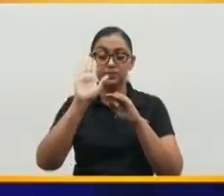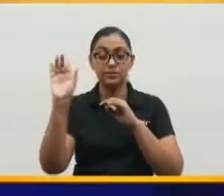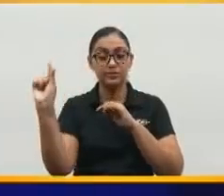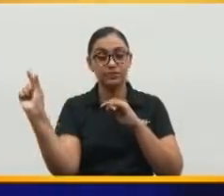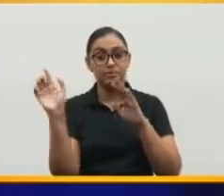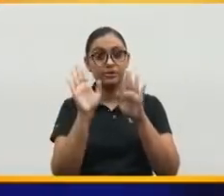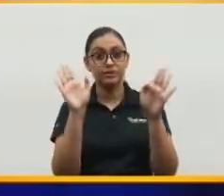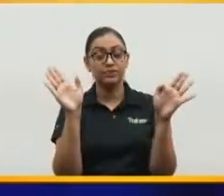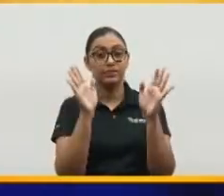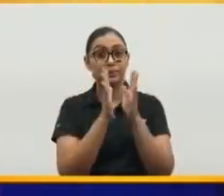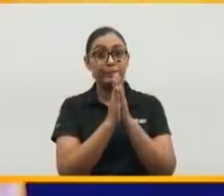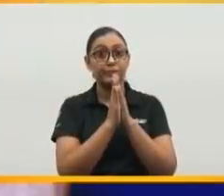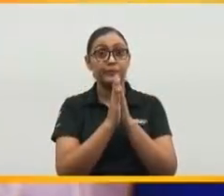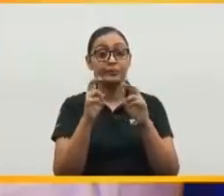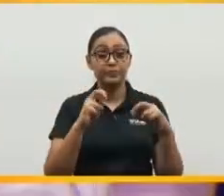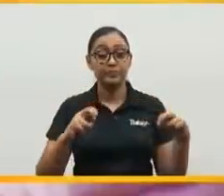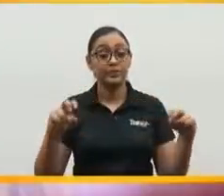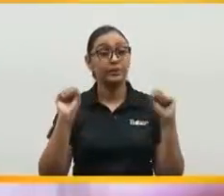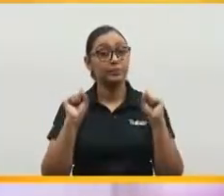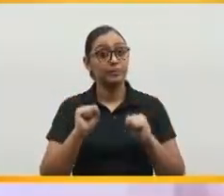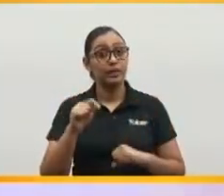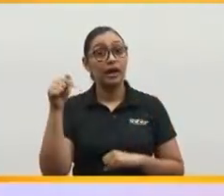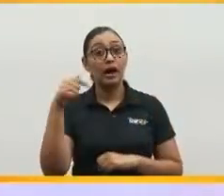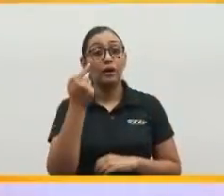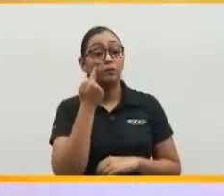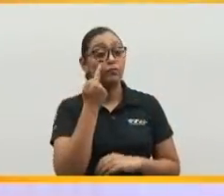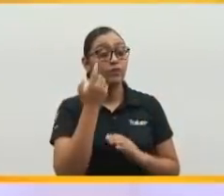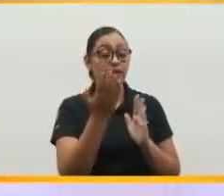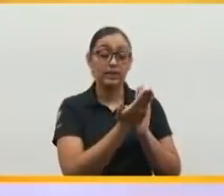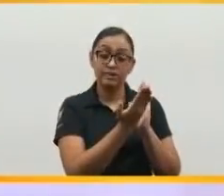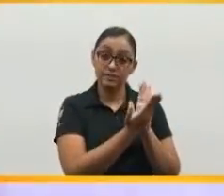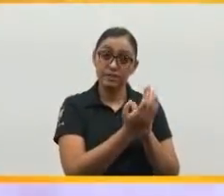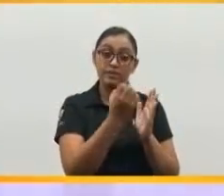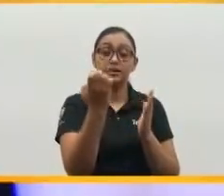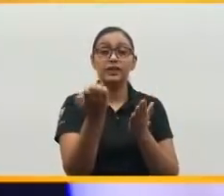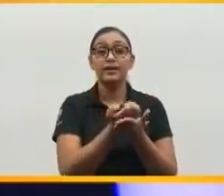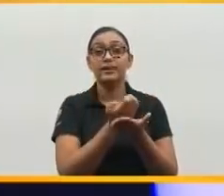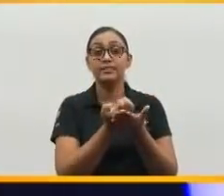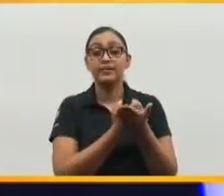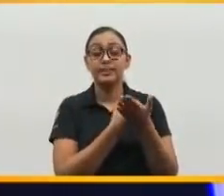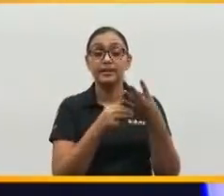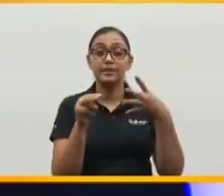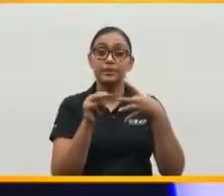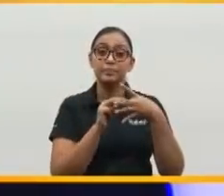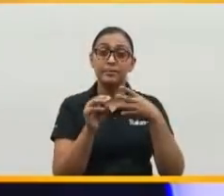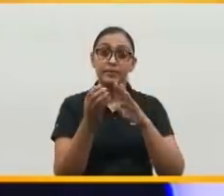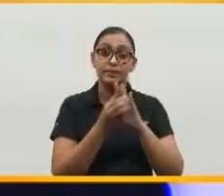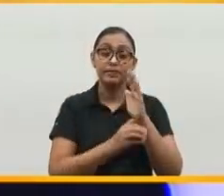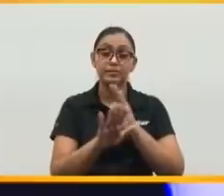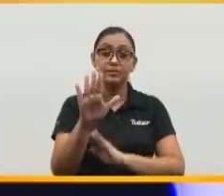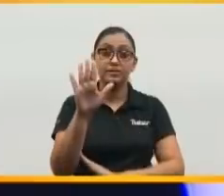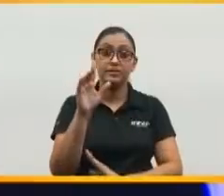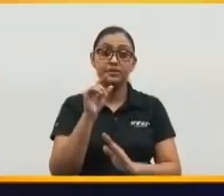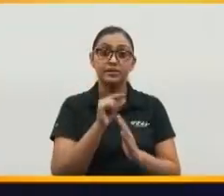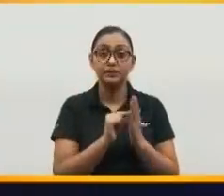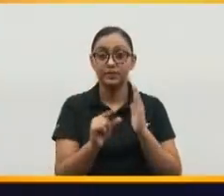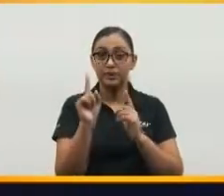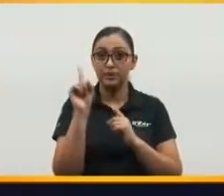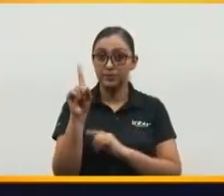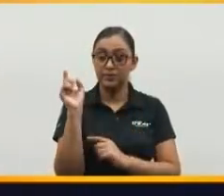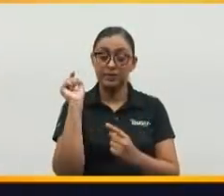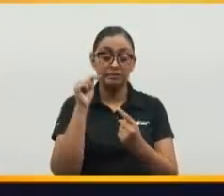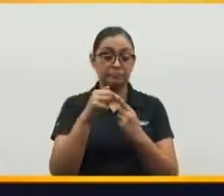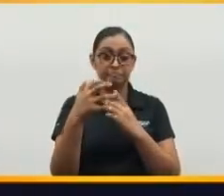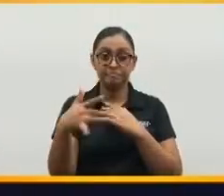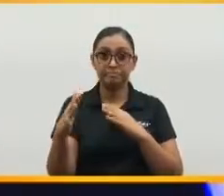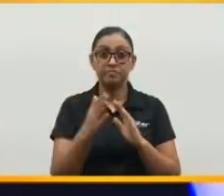dice amén. Pueden sentarse. Estoy en el Evangelio de Marcos capítulo 5, versículos del 21 en adelante. La palabra del Señor, la cual leemos